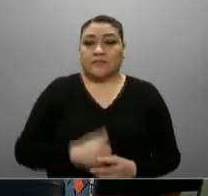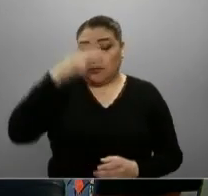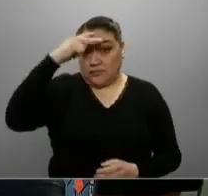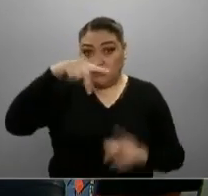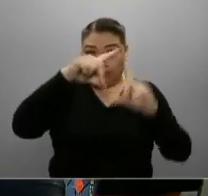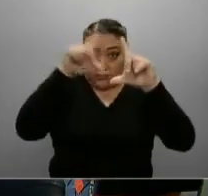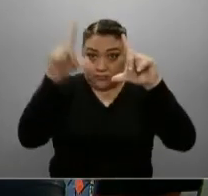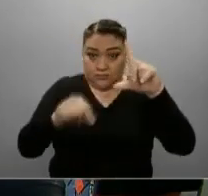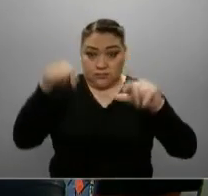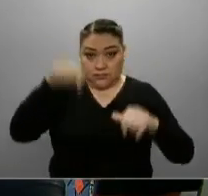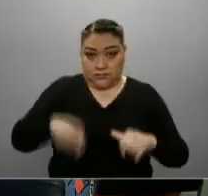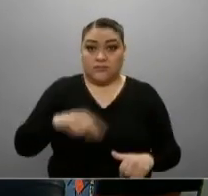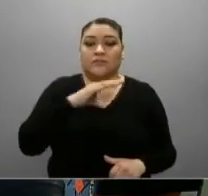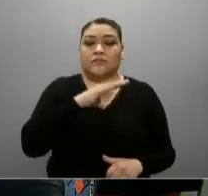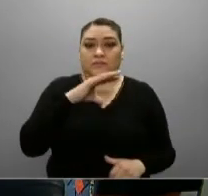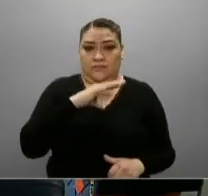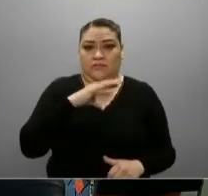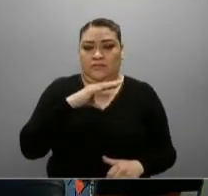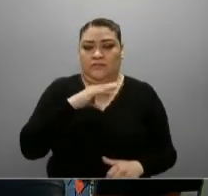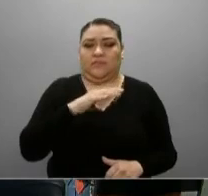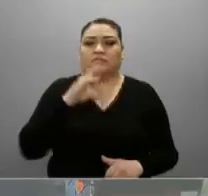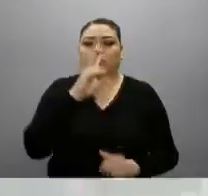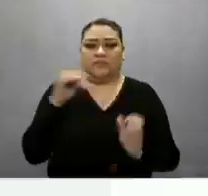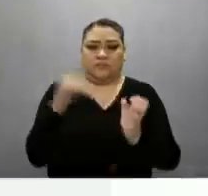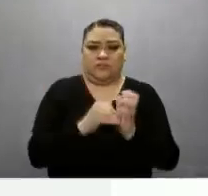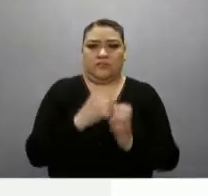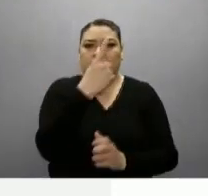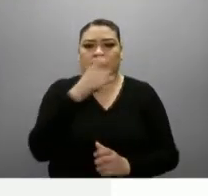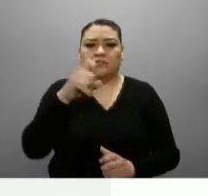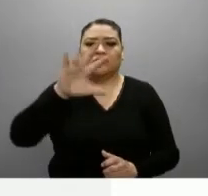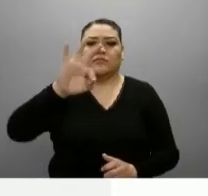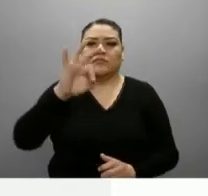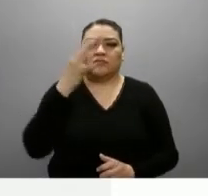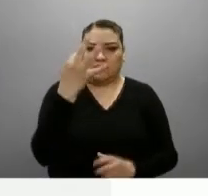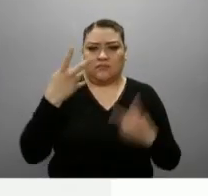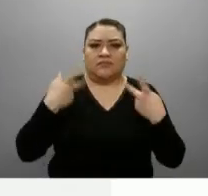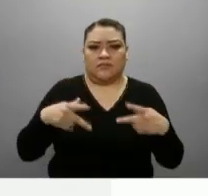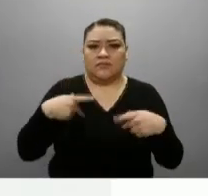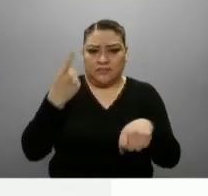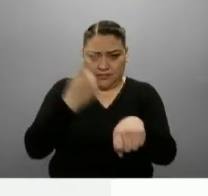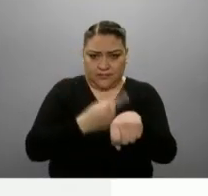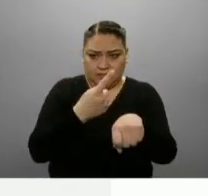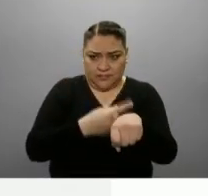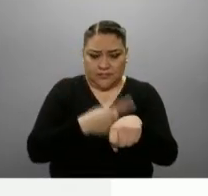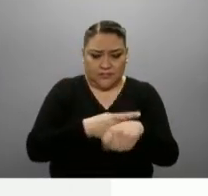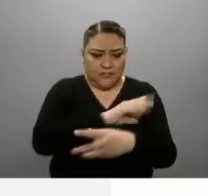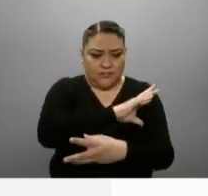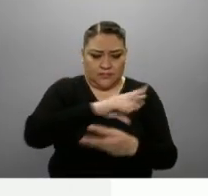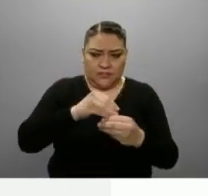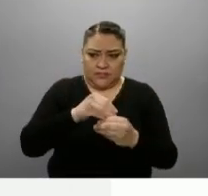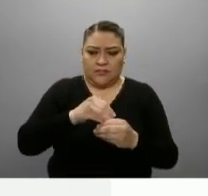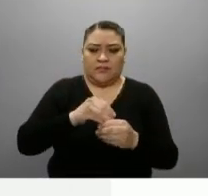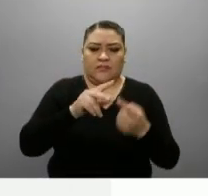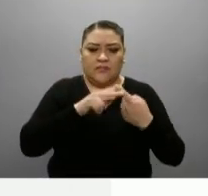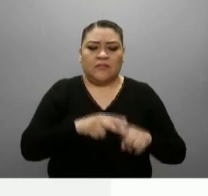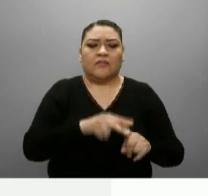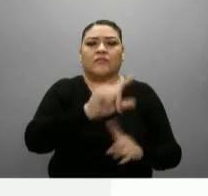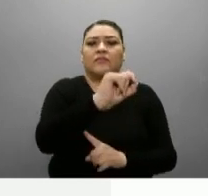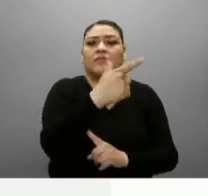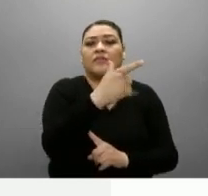En México hemos acumulado ya 2.143 casos desde el inicio de la epidemia, el 27 de